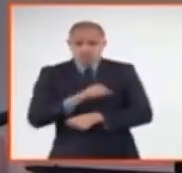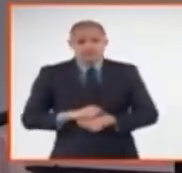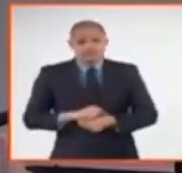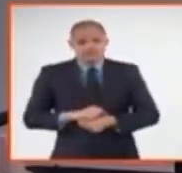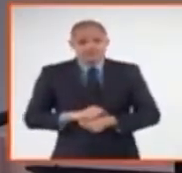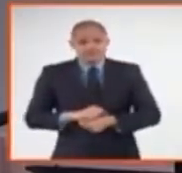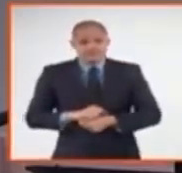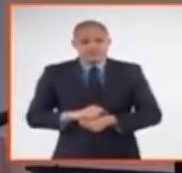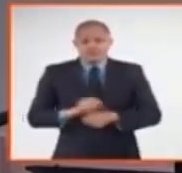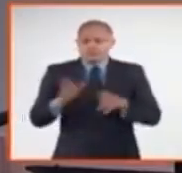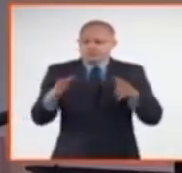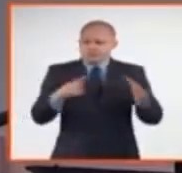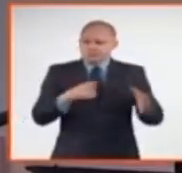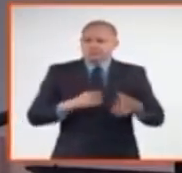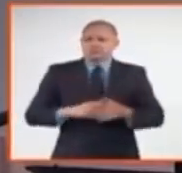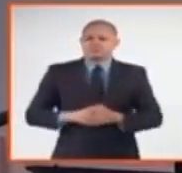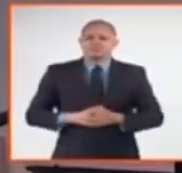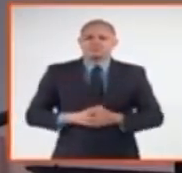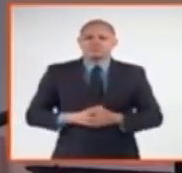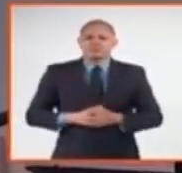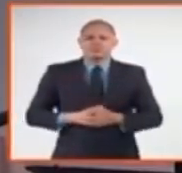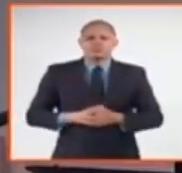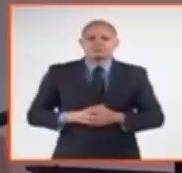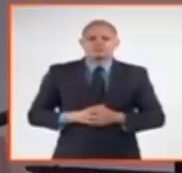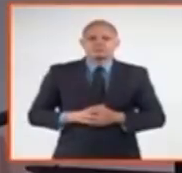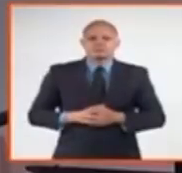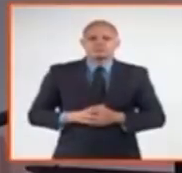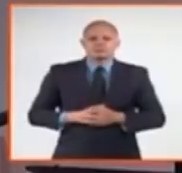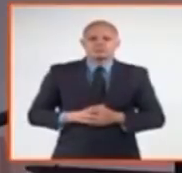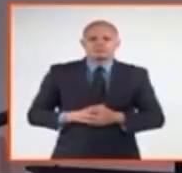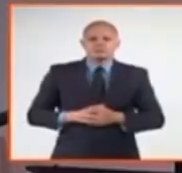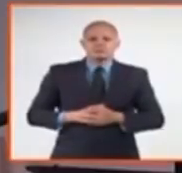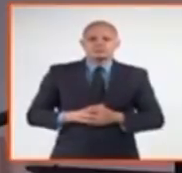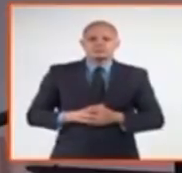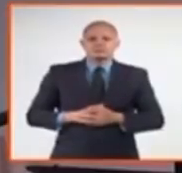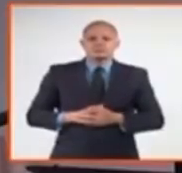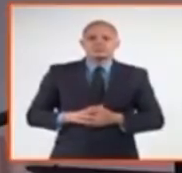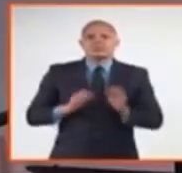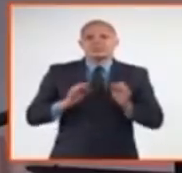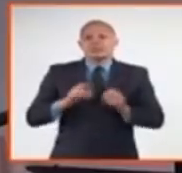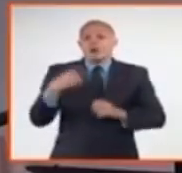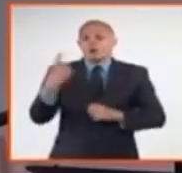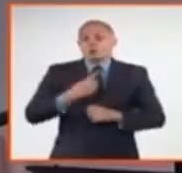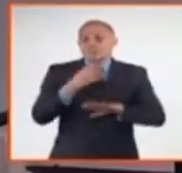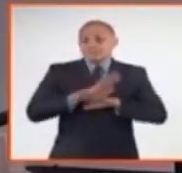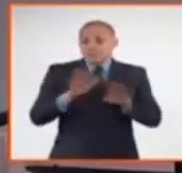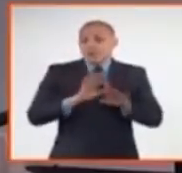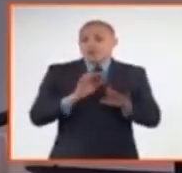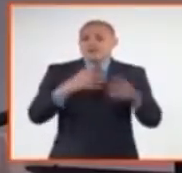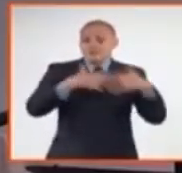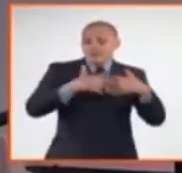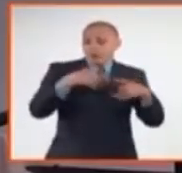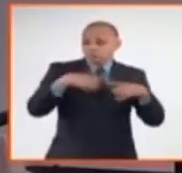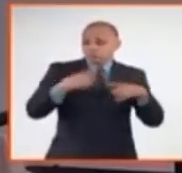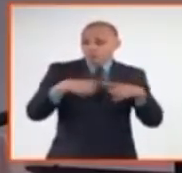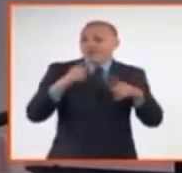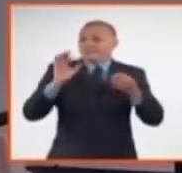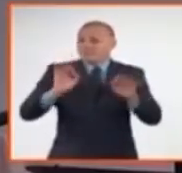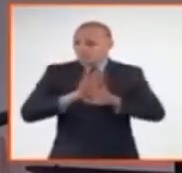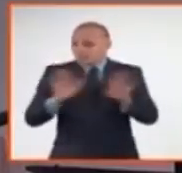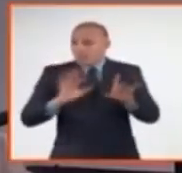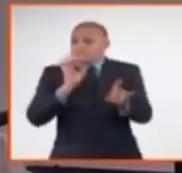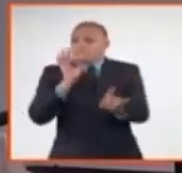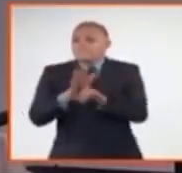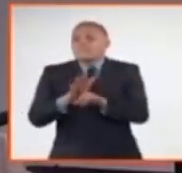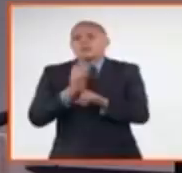siempre que estamos abriendo digamos nuevas inmunizaciones en las el sistema productivo esté garantizando la segunda y las terceras dosis